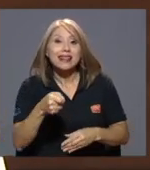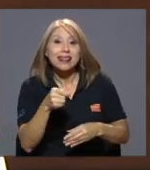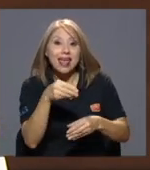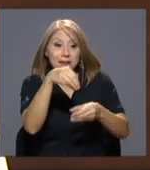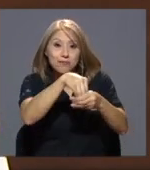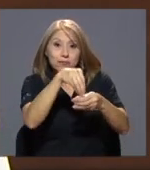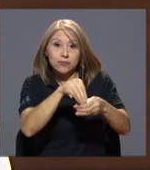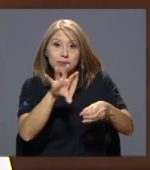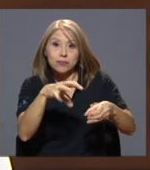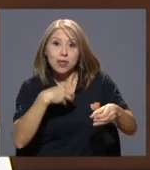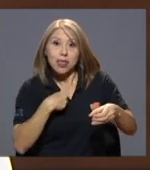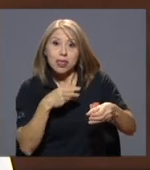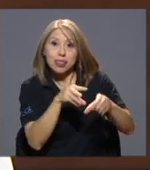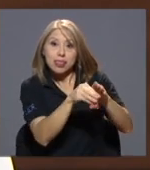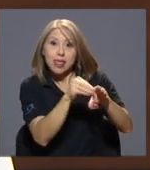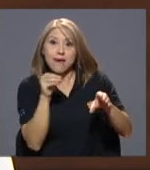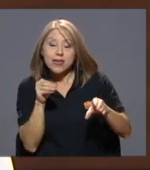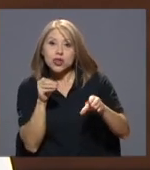punto 50.